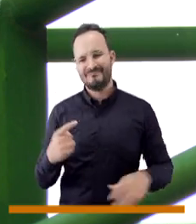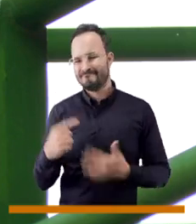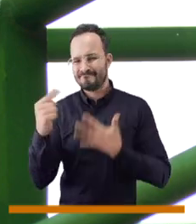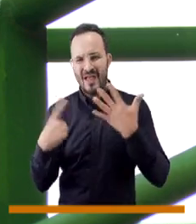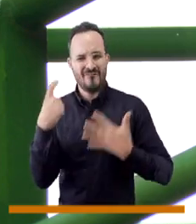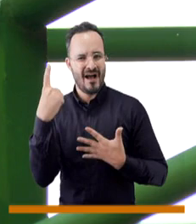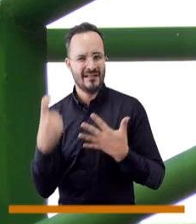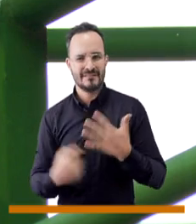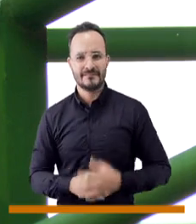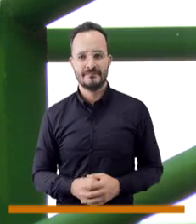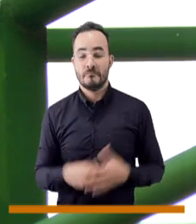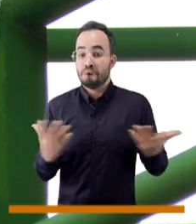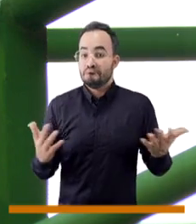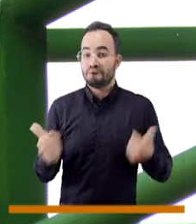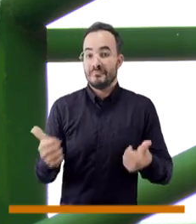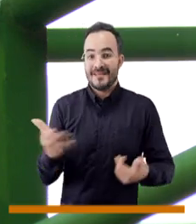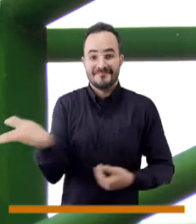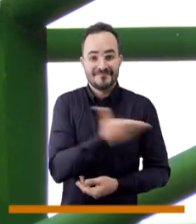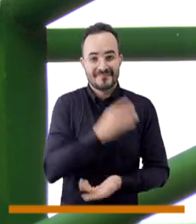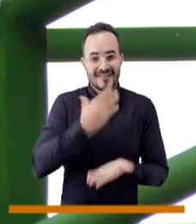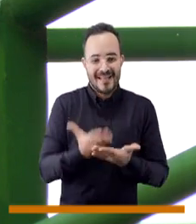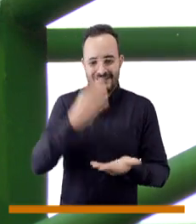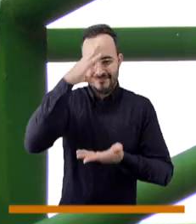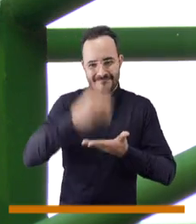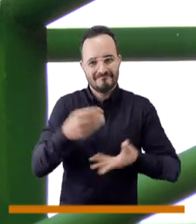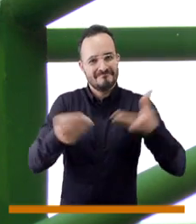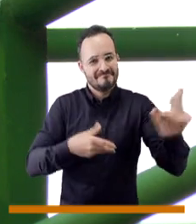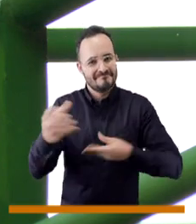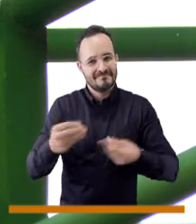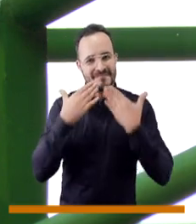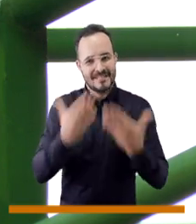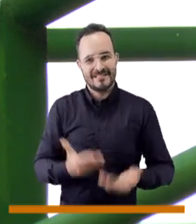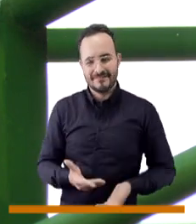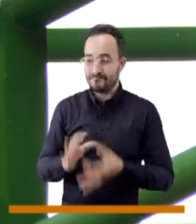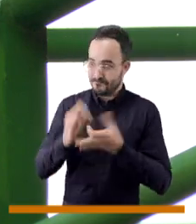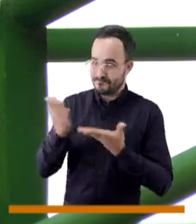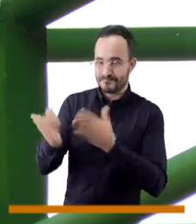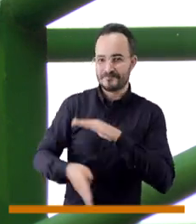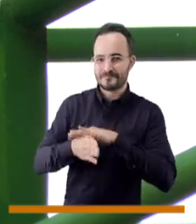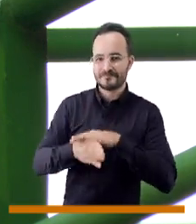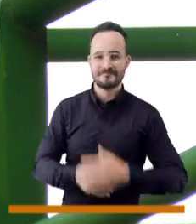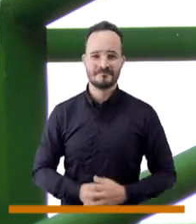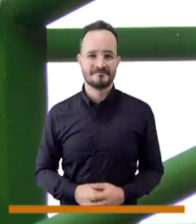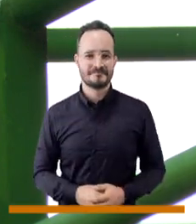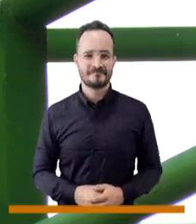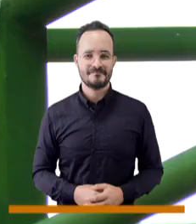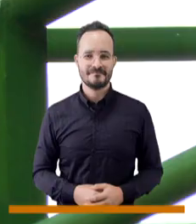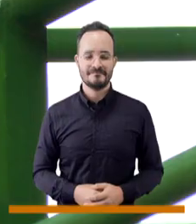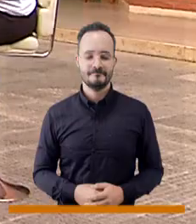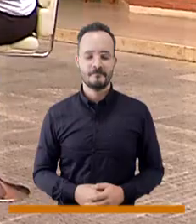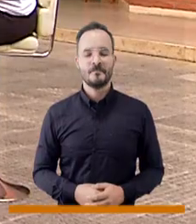ustedes comentando e interactuando con nosotros en nuestras redes sociales que los estamos escuchando. Siga usted, Katherine.